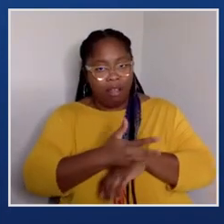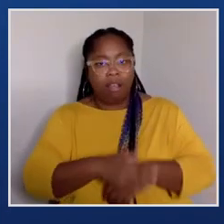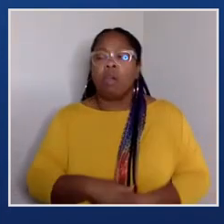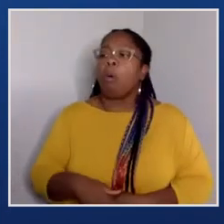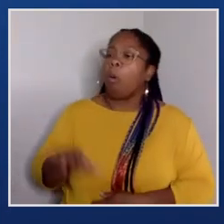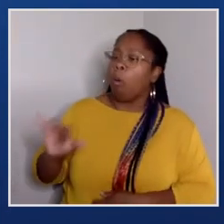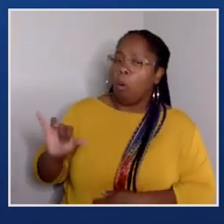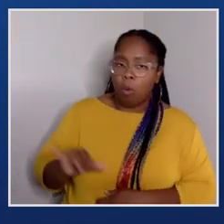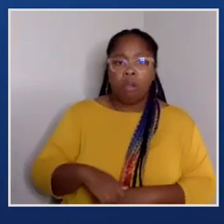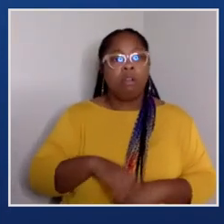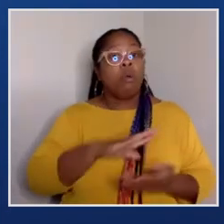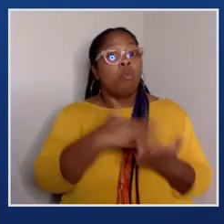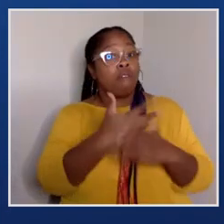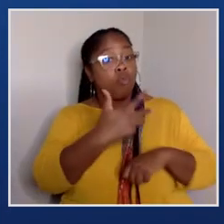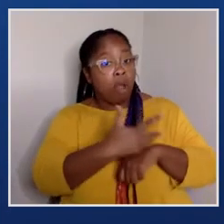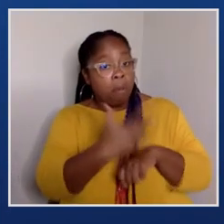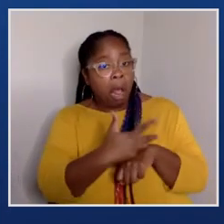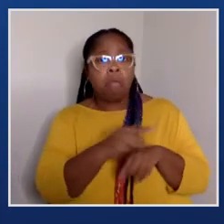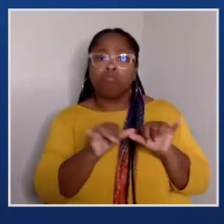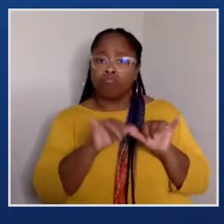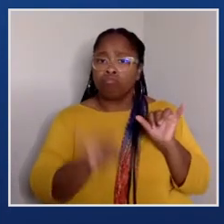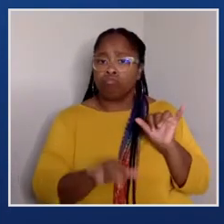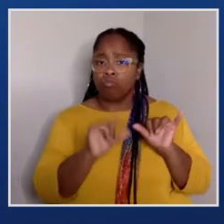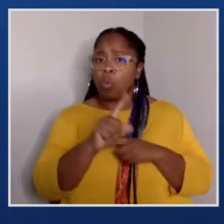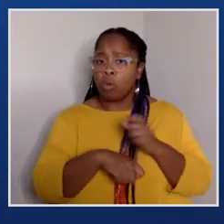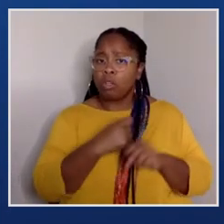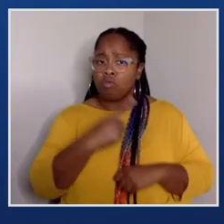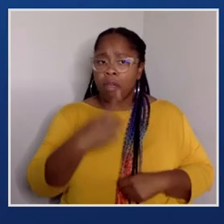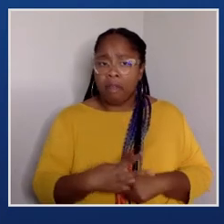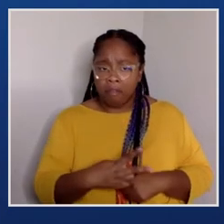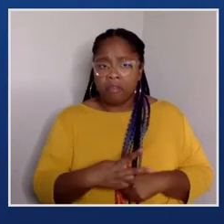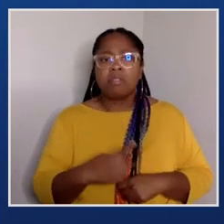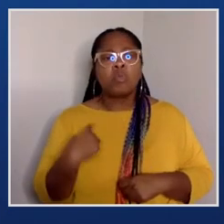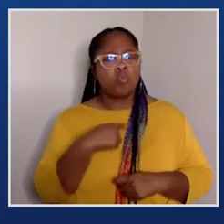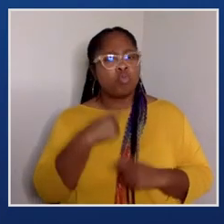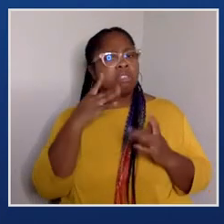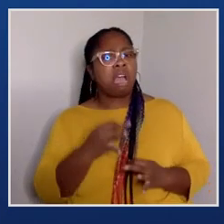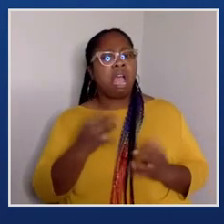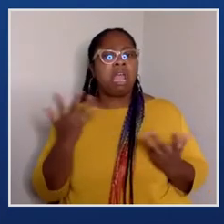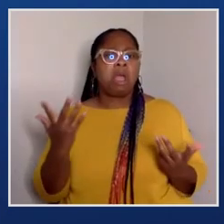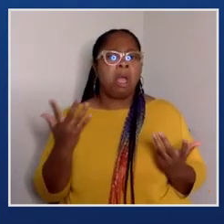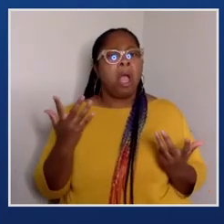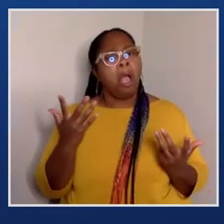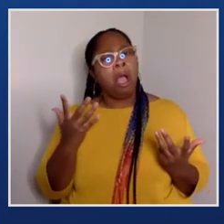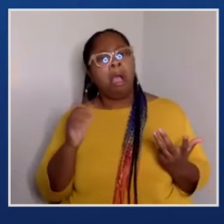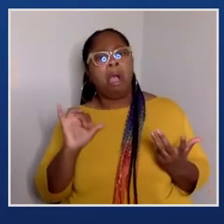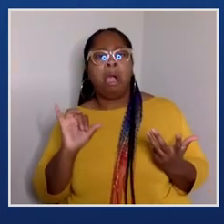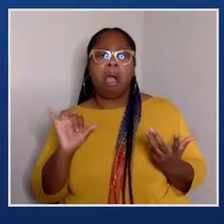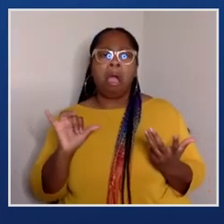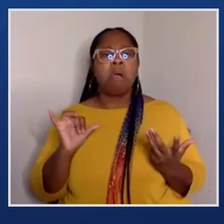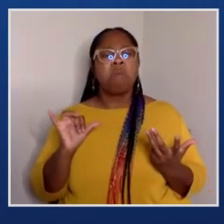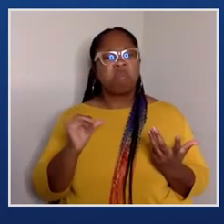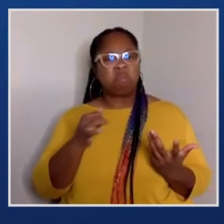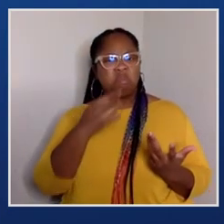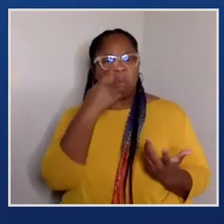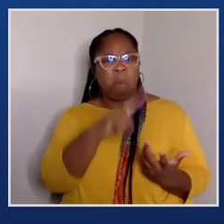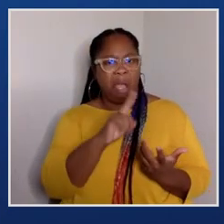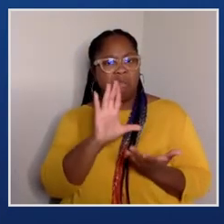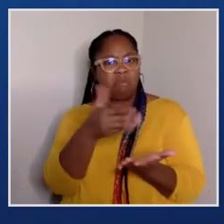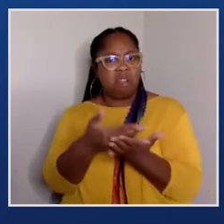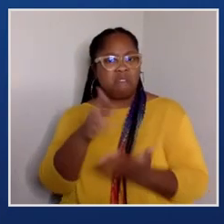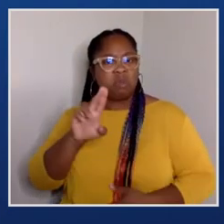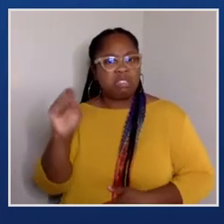En Guatemala estuvimos año y medio. Y decidió ir, venirnos para los Estados Unidos,